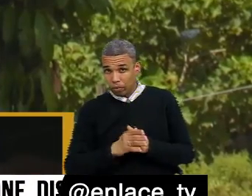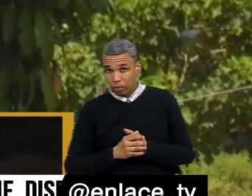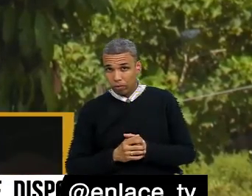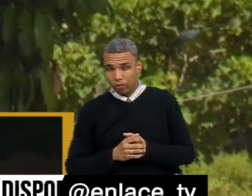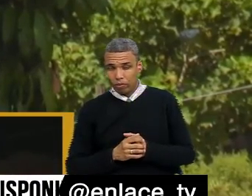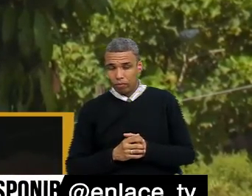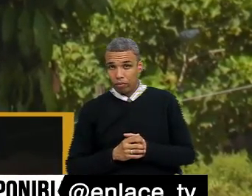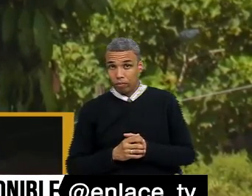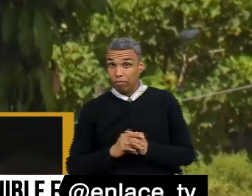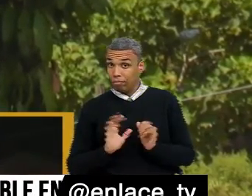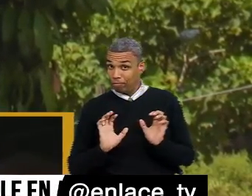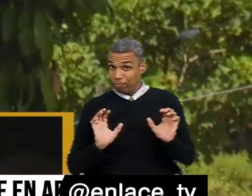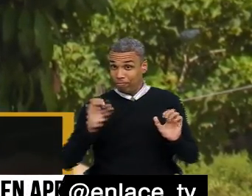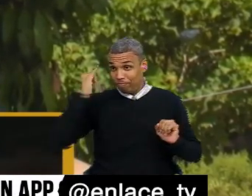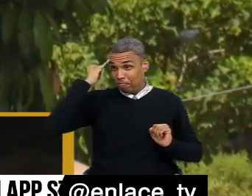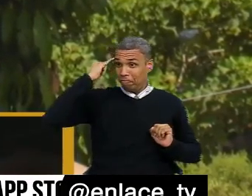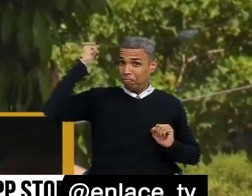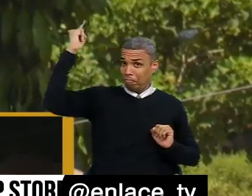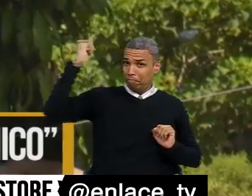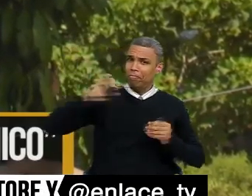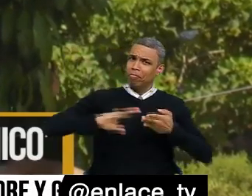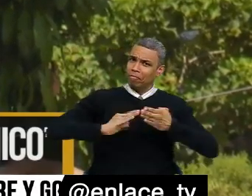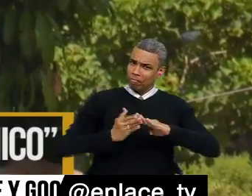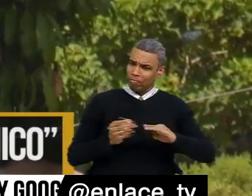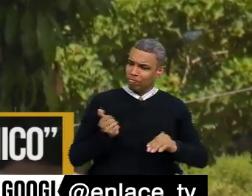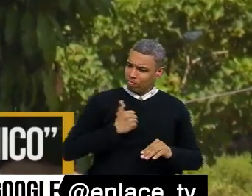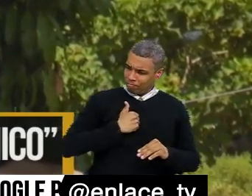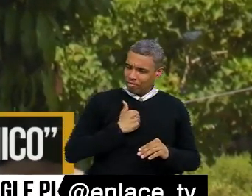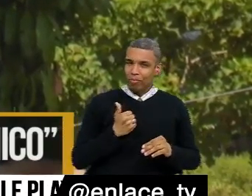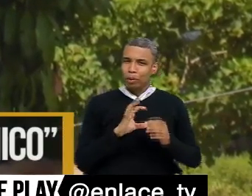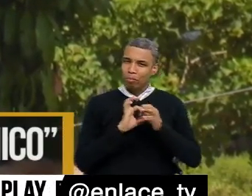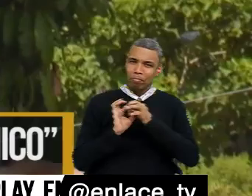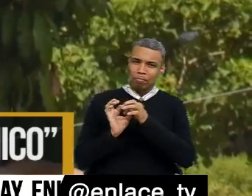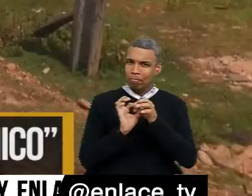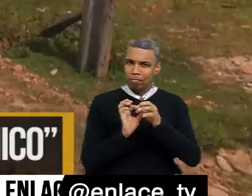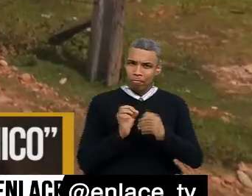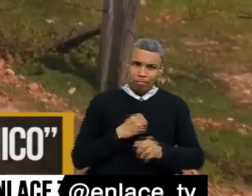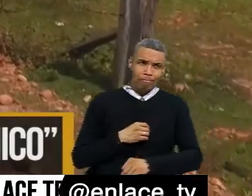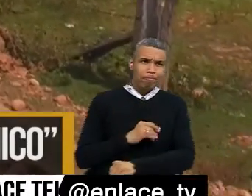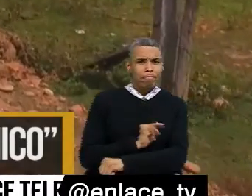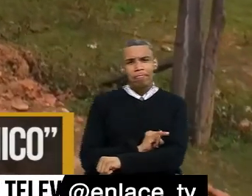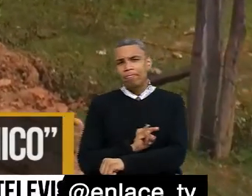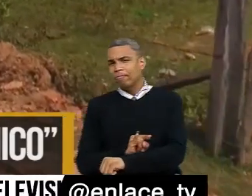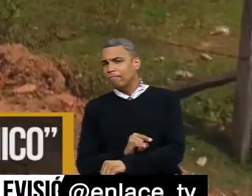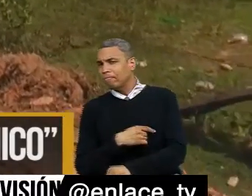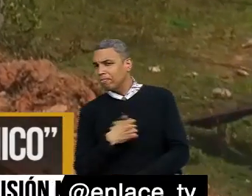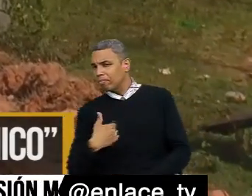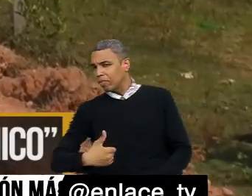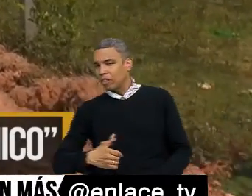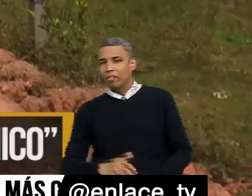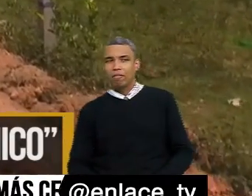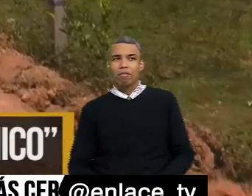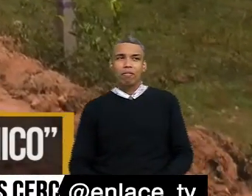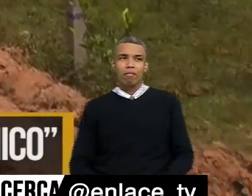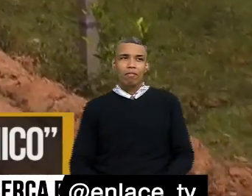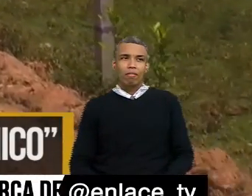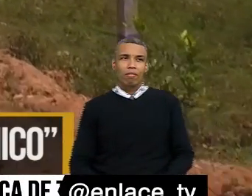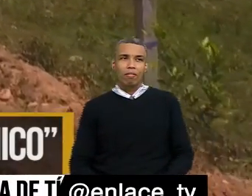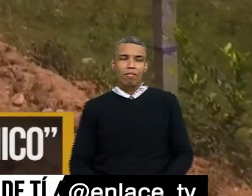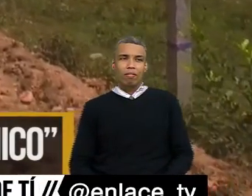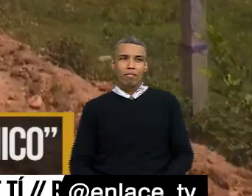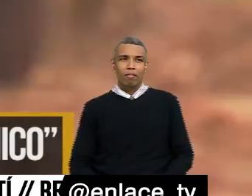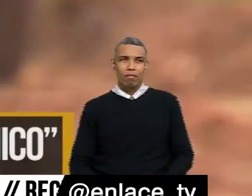todo esto en comunidad, entre nosotros mismos, implementando nuestra seguridad y nuestra mejor vida. Un largo tramo de vía es intervenido,